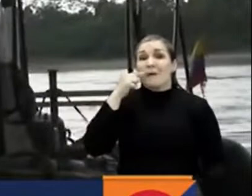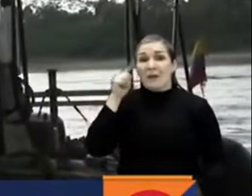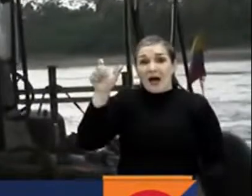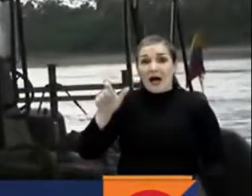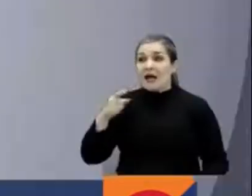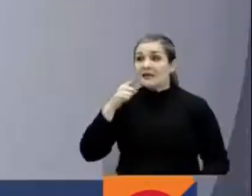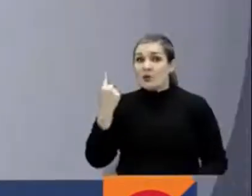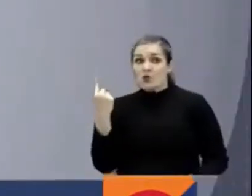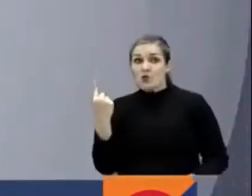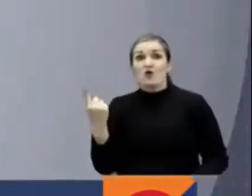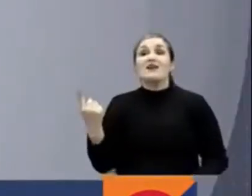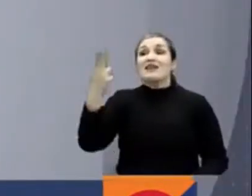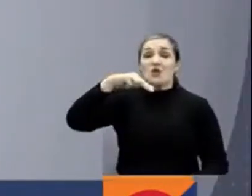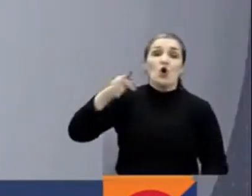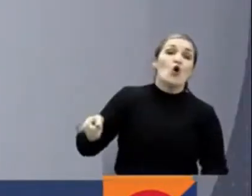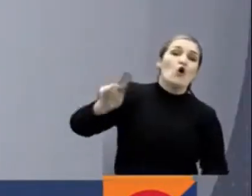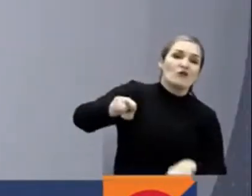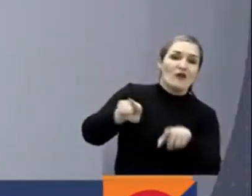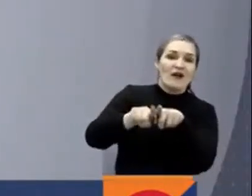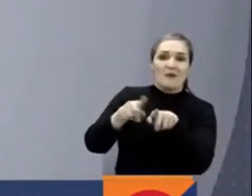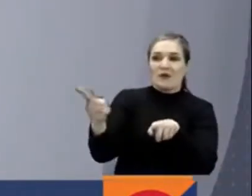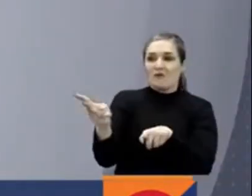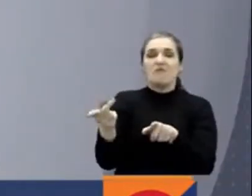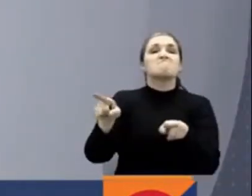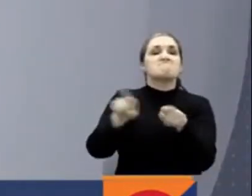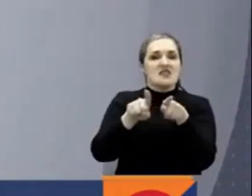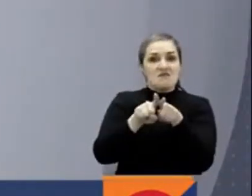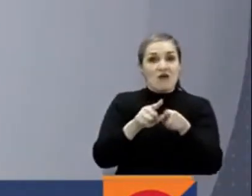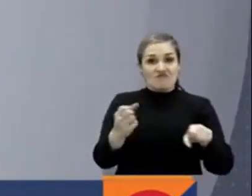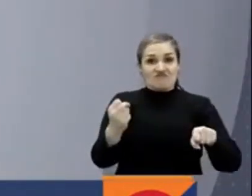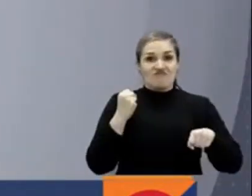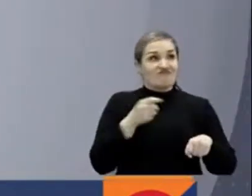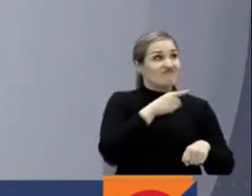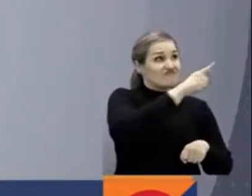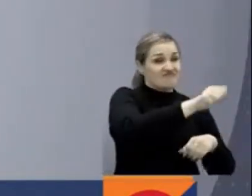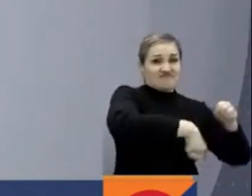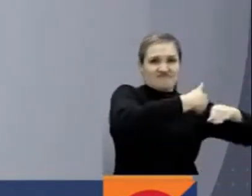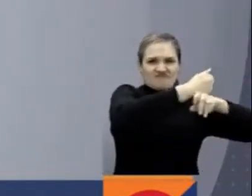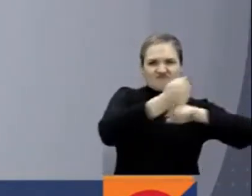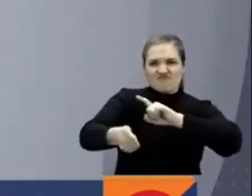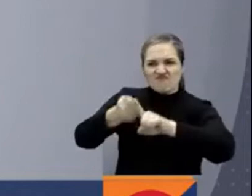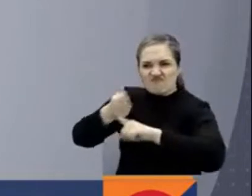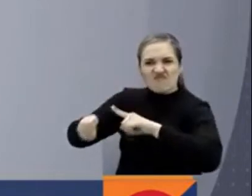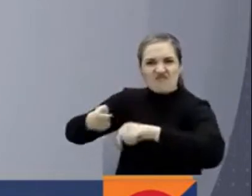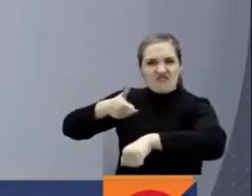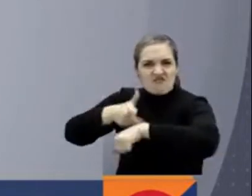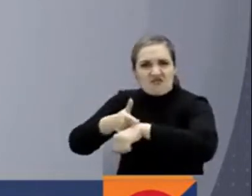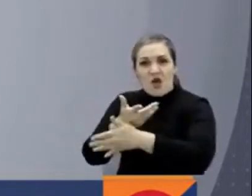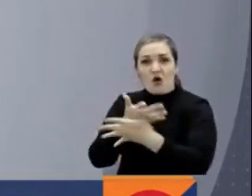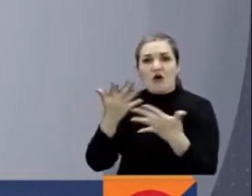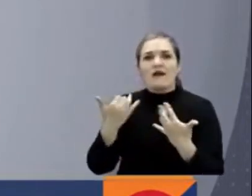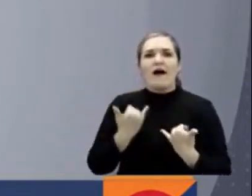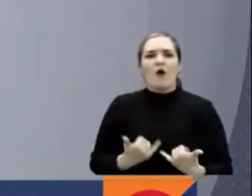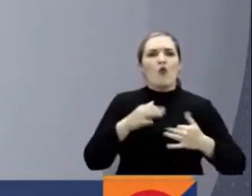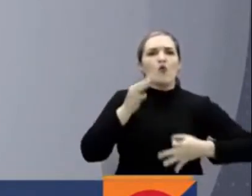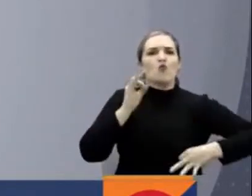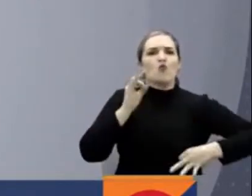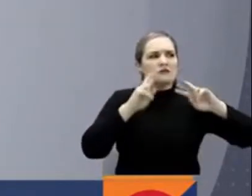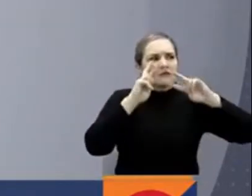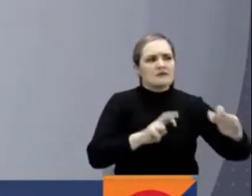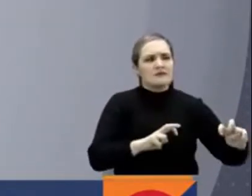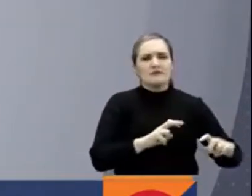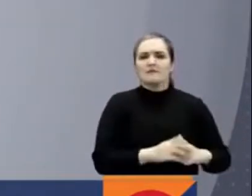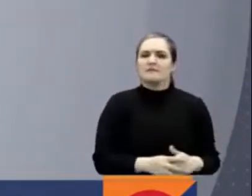hijo también fue víctima de los malos tratos en el mismo batallón por parte de sus superiores, hechos que están siendo investigados por la justicia penal militar. Fueron